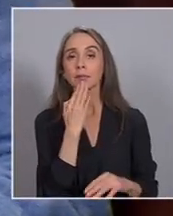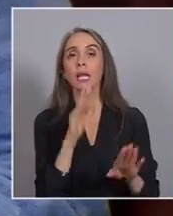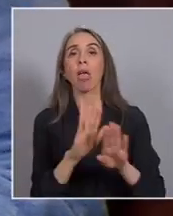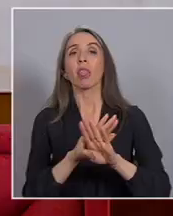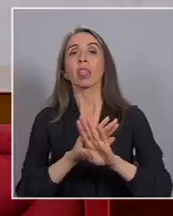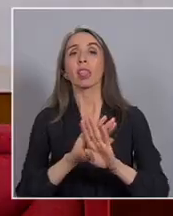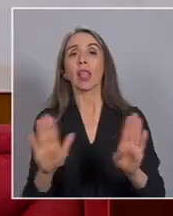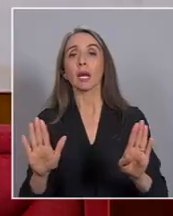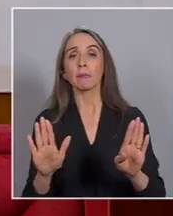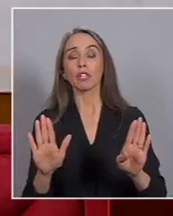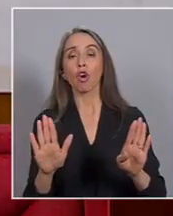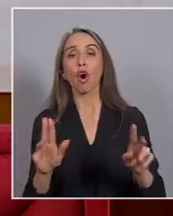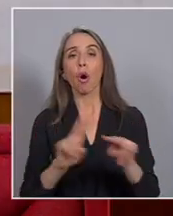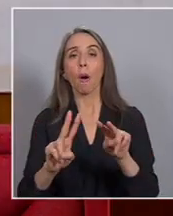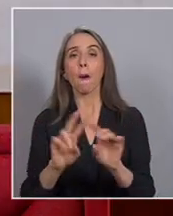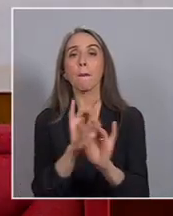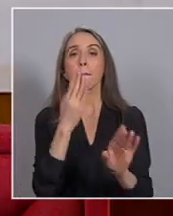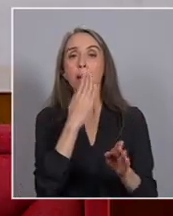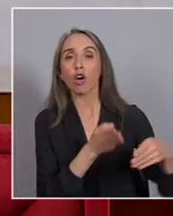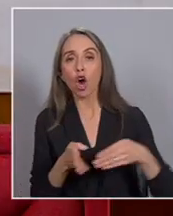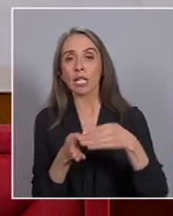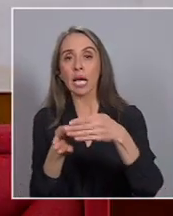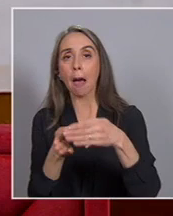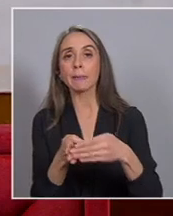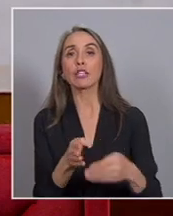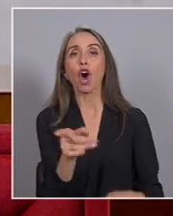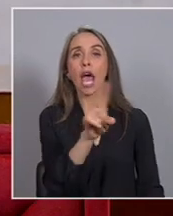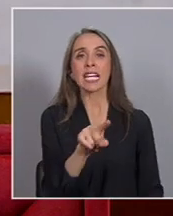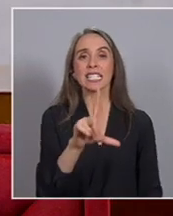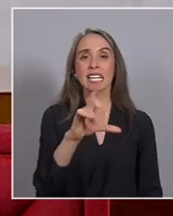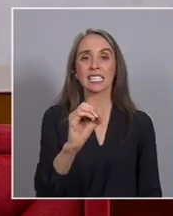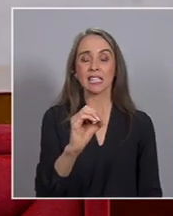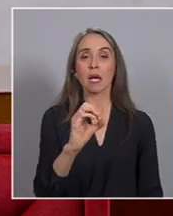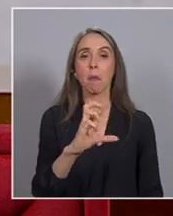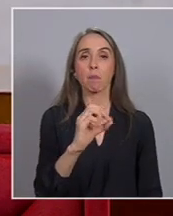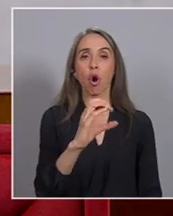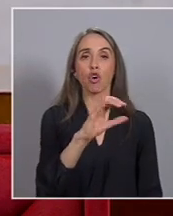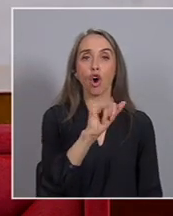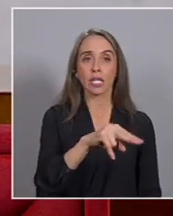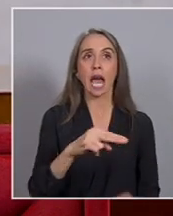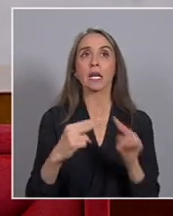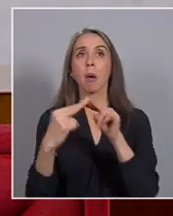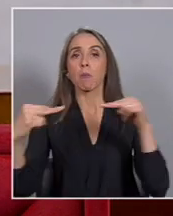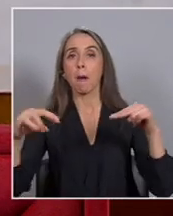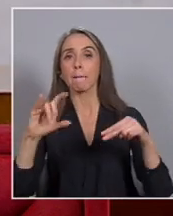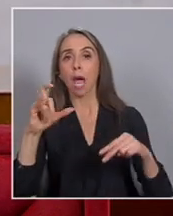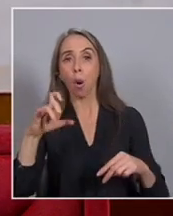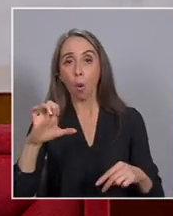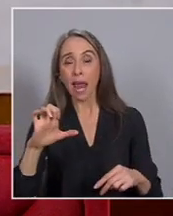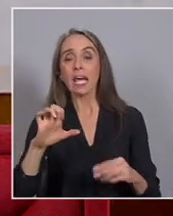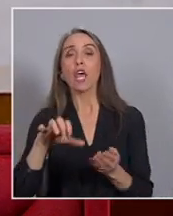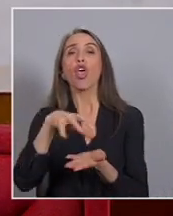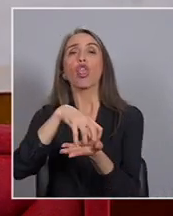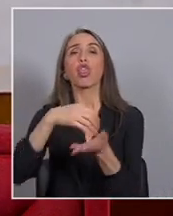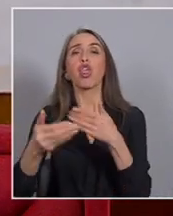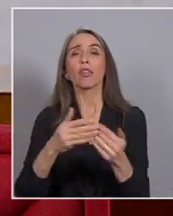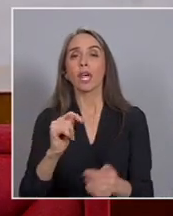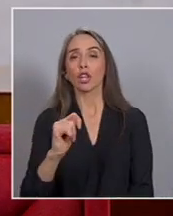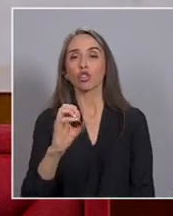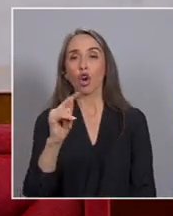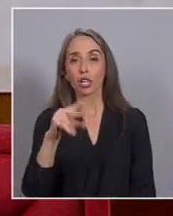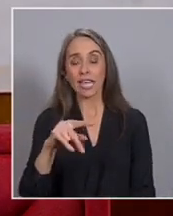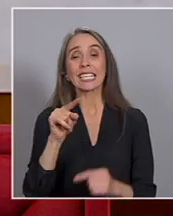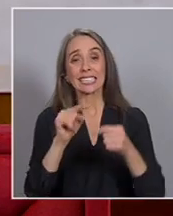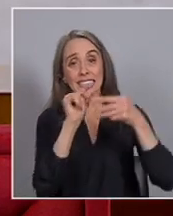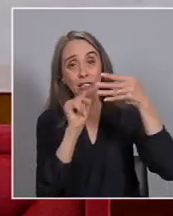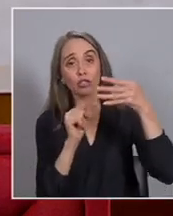terminación del mejoramiento de la ruta S-70, sector Pocoyán, Puente Peule, en Tolten. Estos son